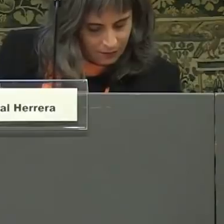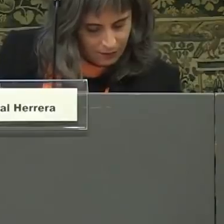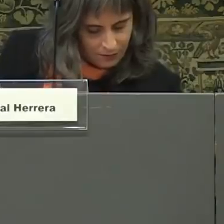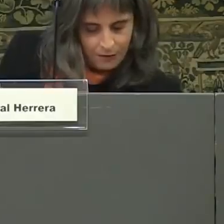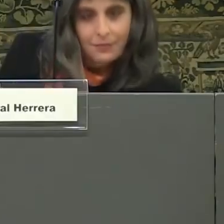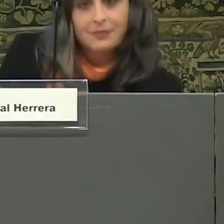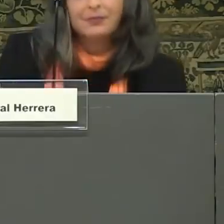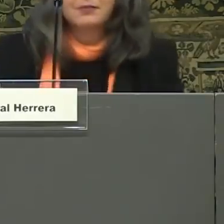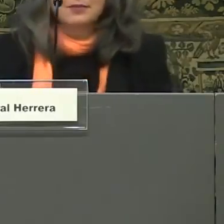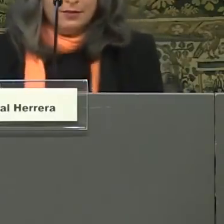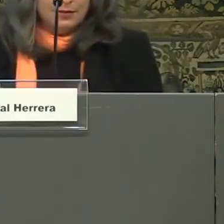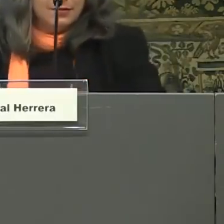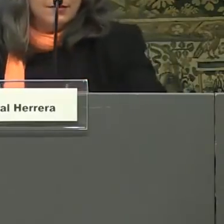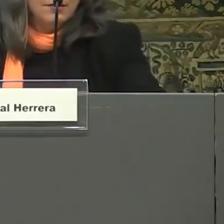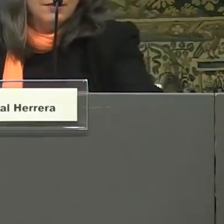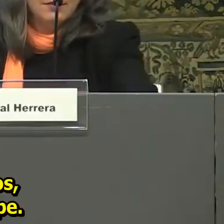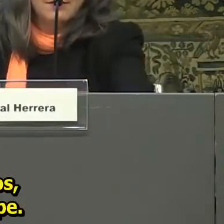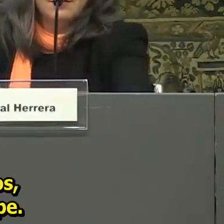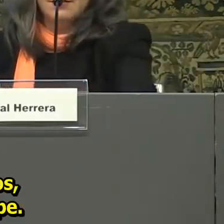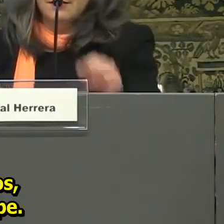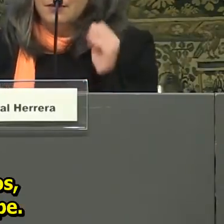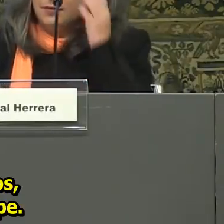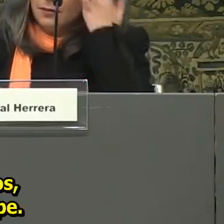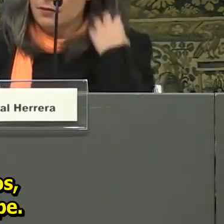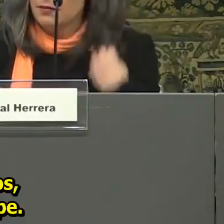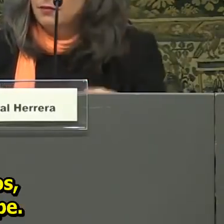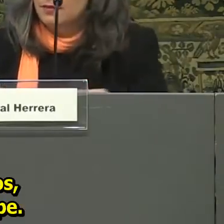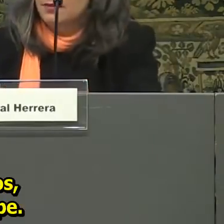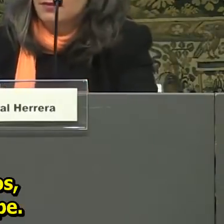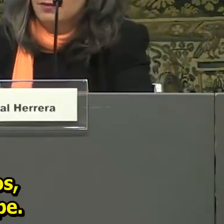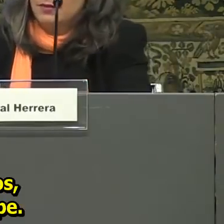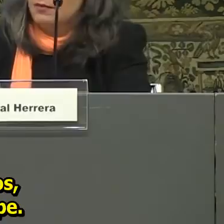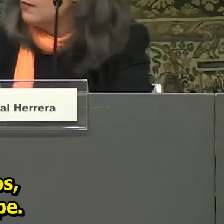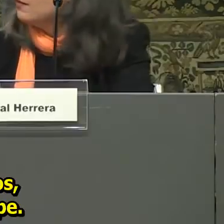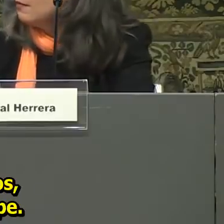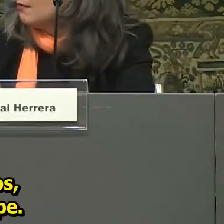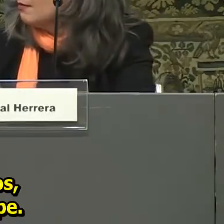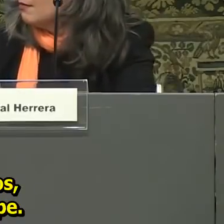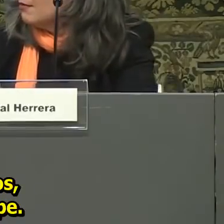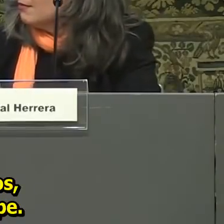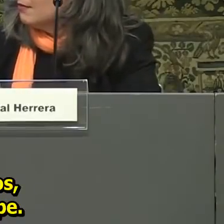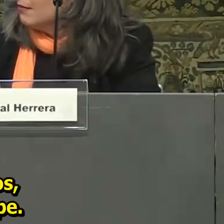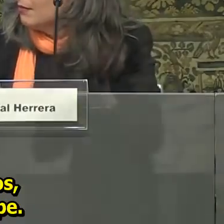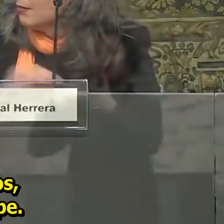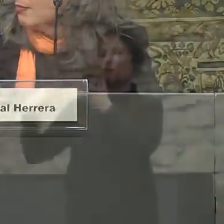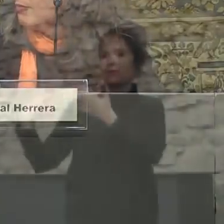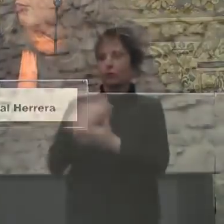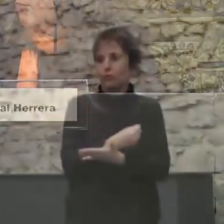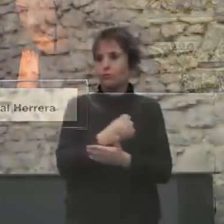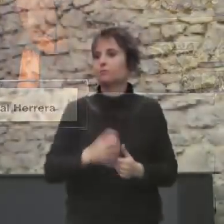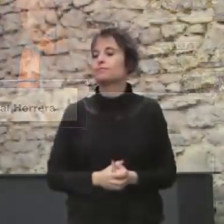queramos. Entonces, bueno, os animamos a participar después, ¿vale? Esto no solamente para que escuchemos, sino para que todo el mundo también participe,